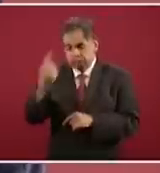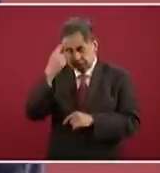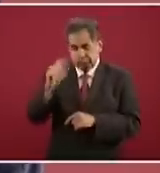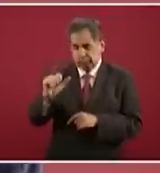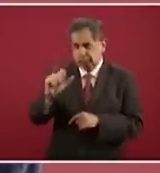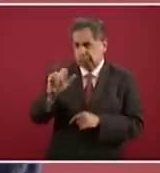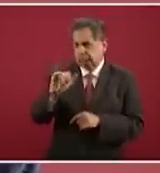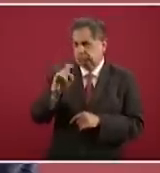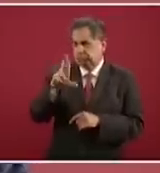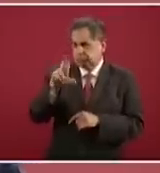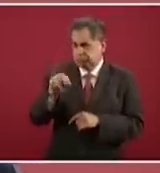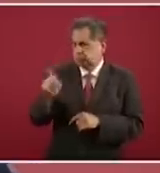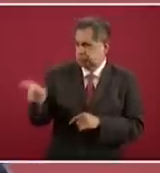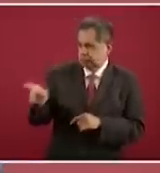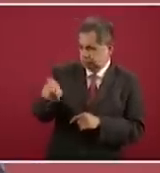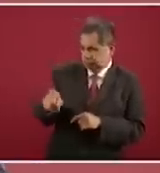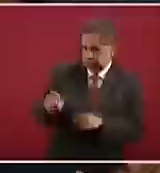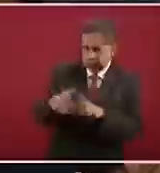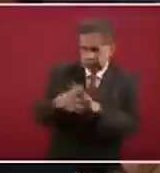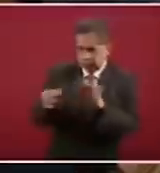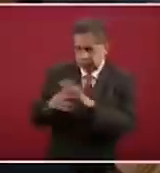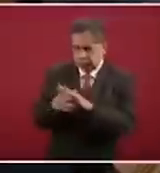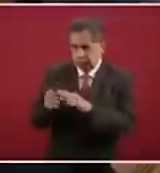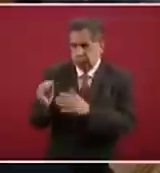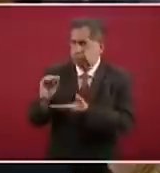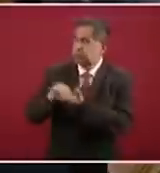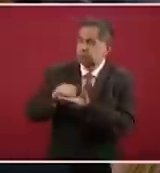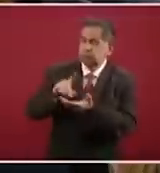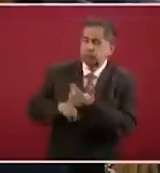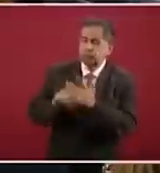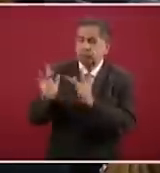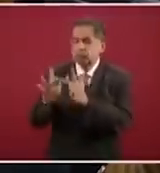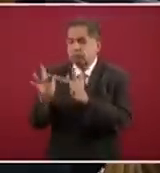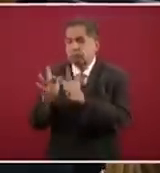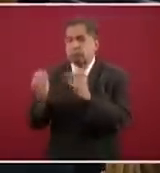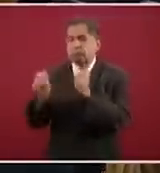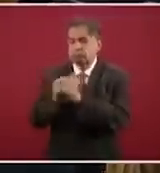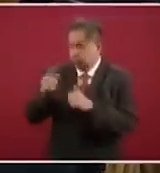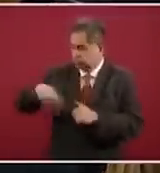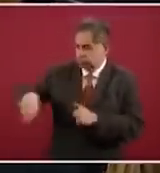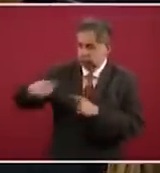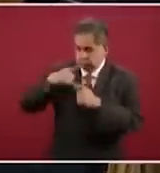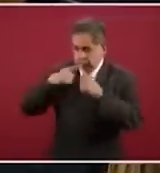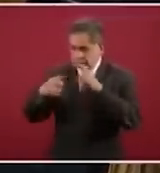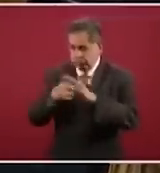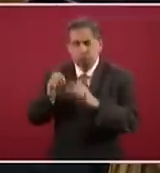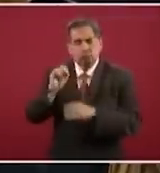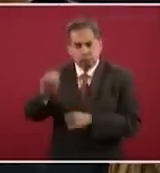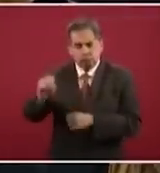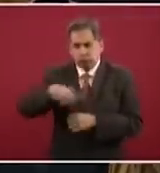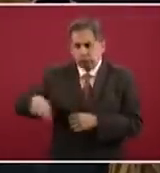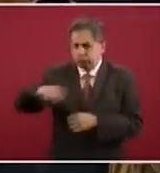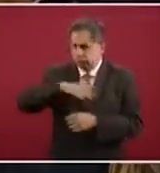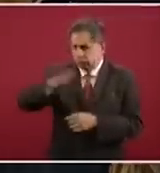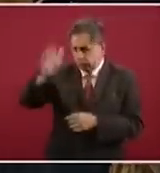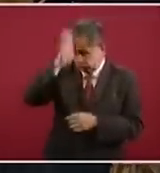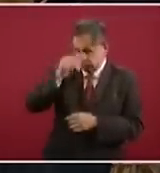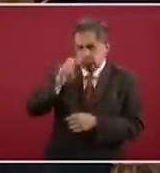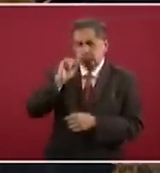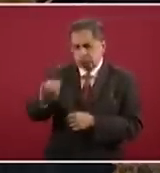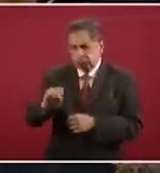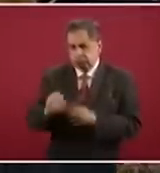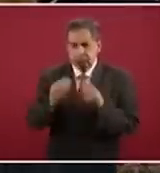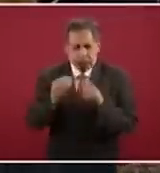Alejandro Encinas que establezca comunicación con ustedes, se pongan de acuerdo. Y